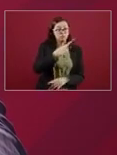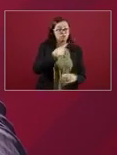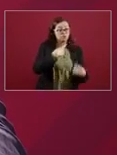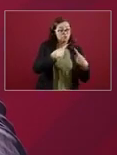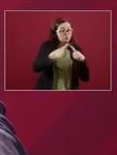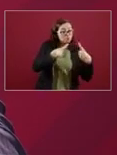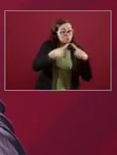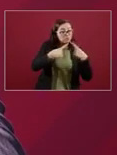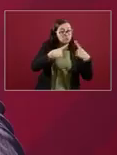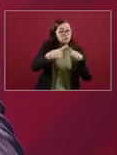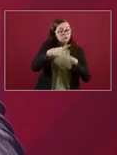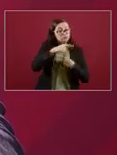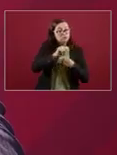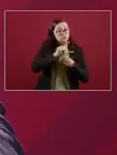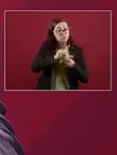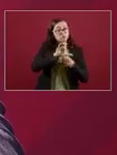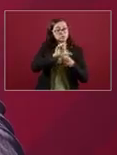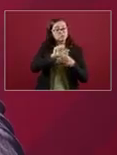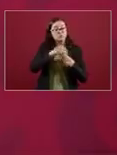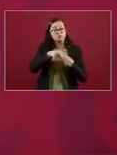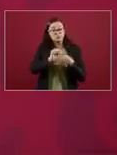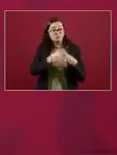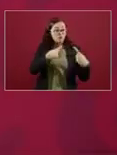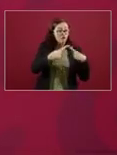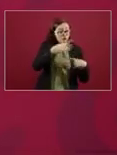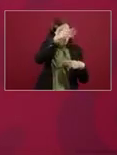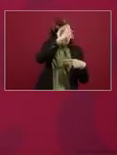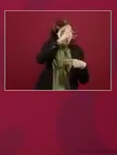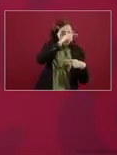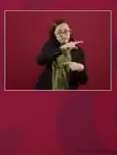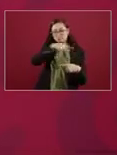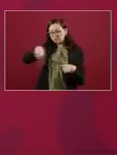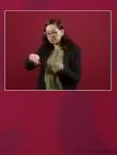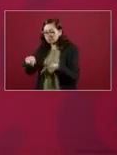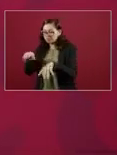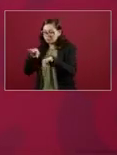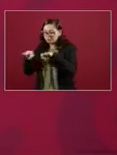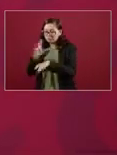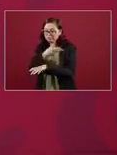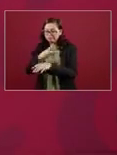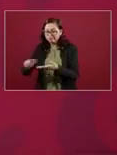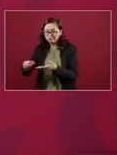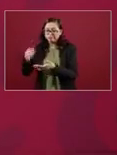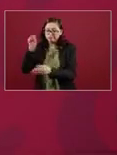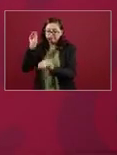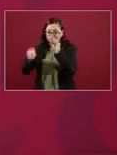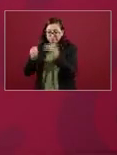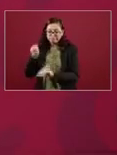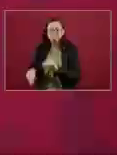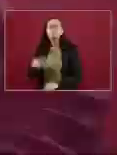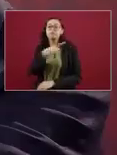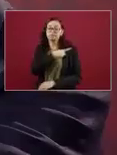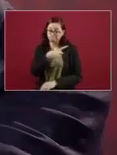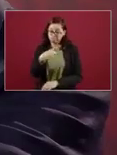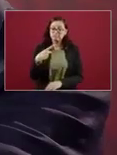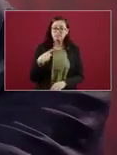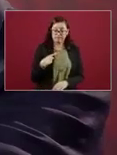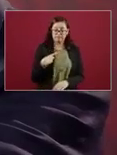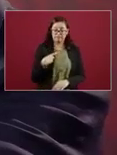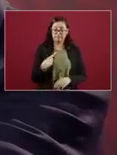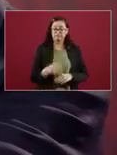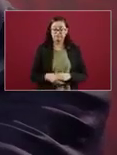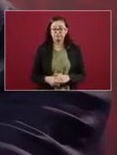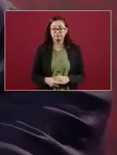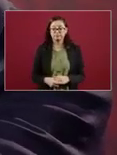establecieron en el tratado. No queremos que se